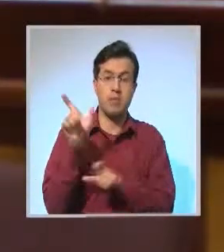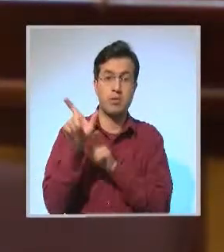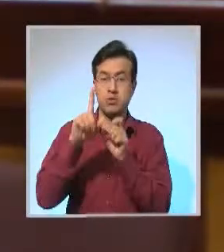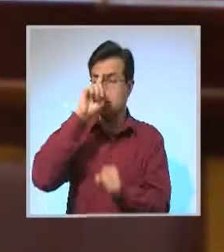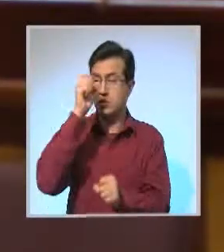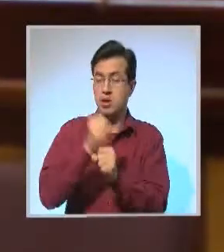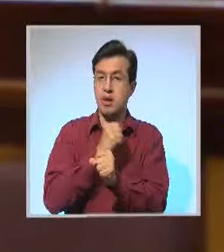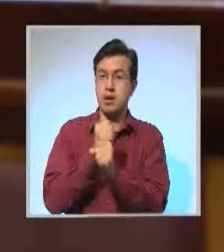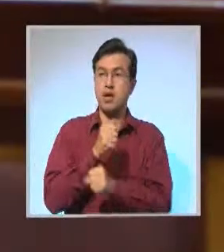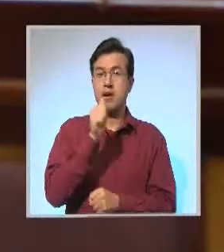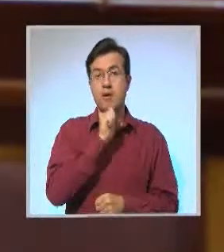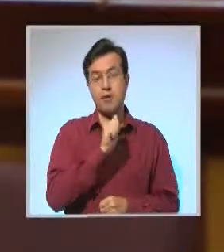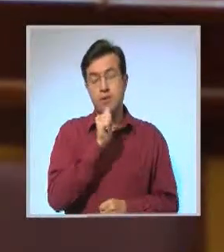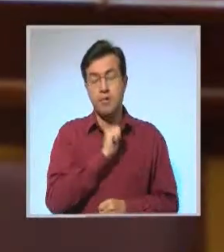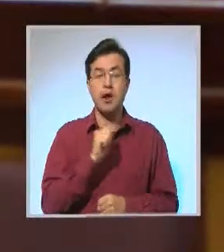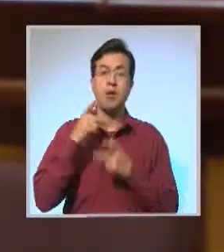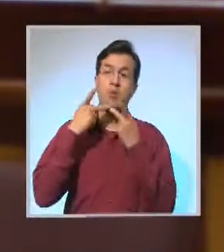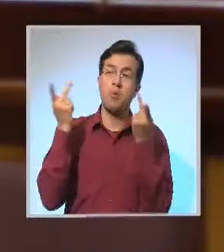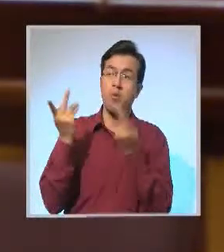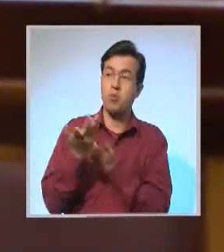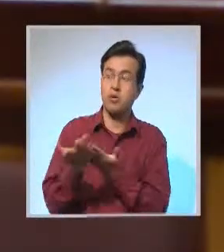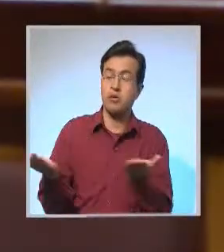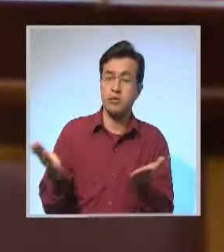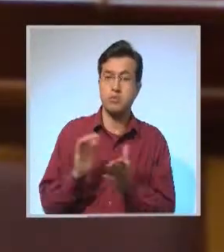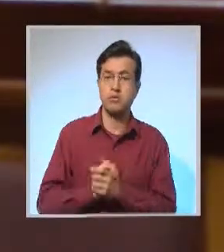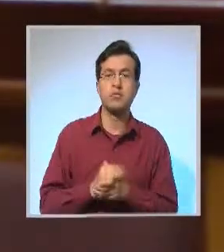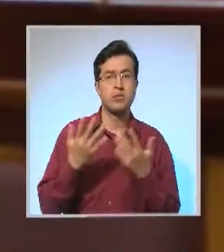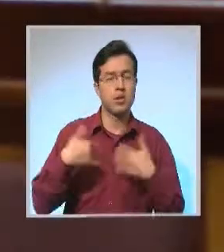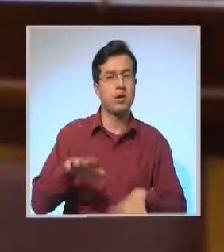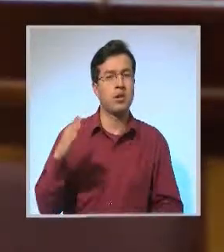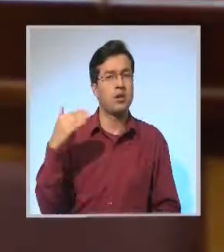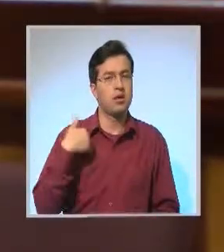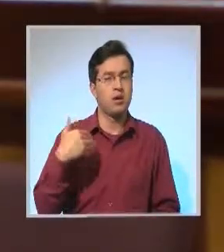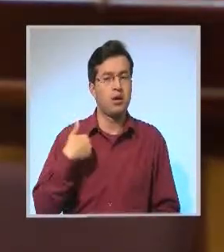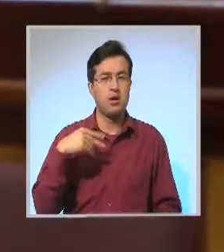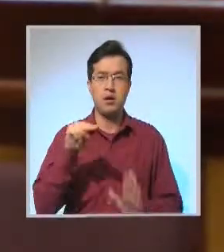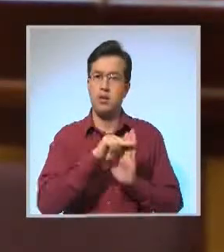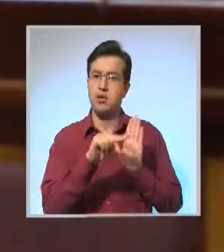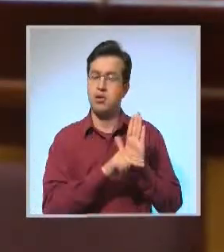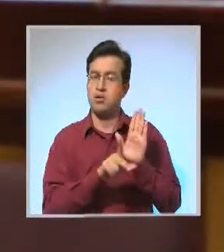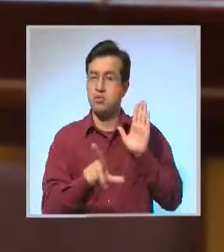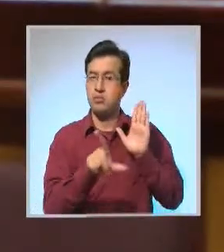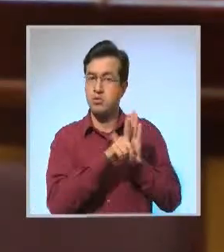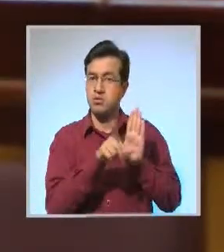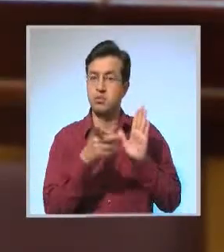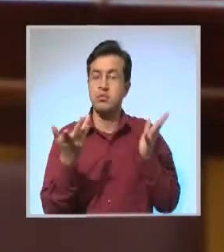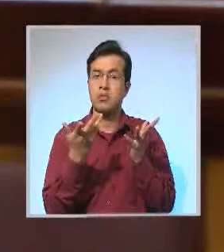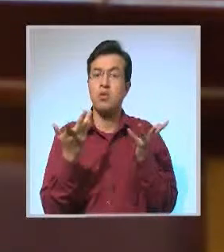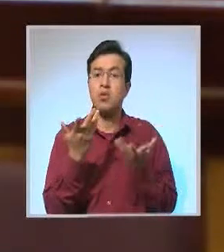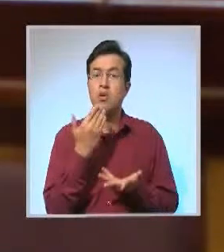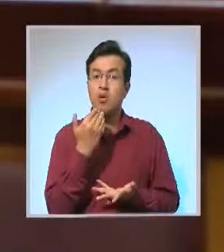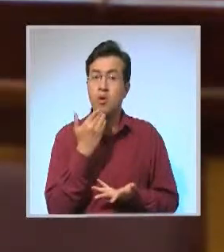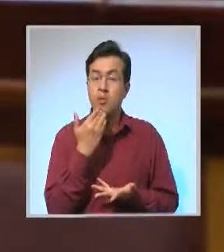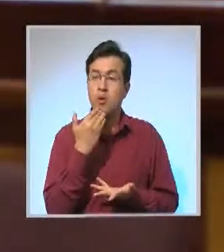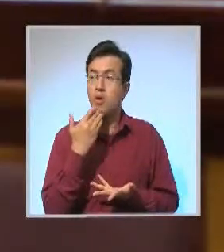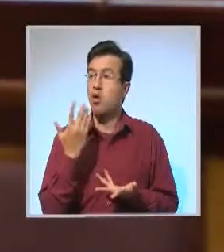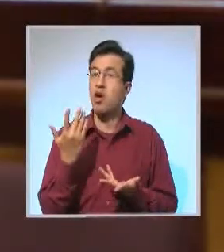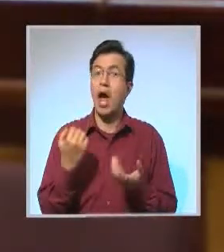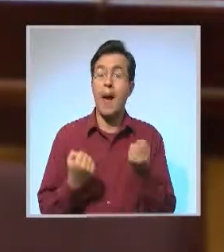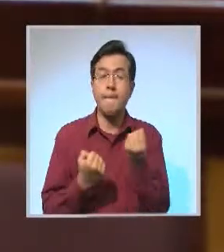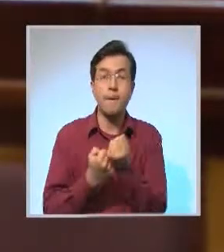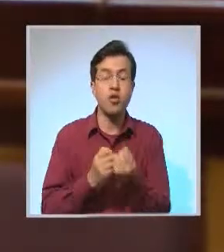del sector privado y del sector público existe en la normativa vigente no tenía un sustento técnico